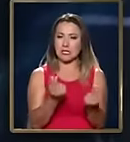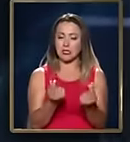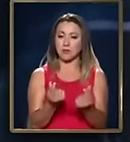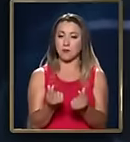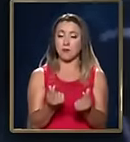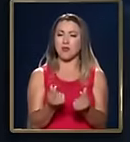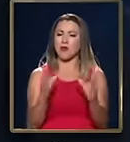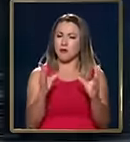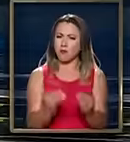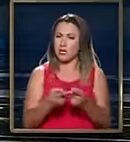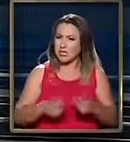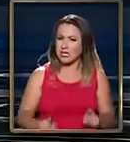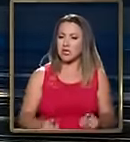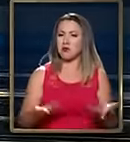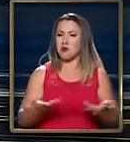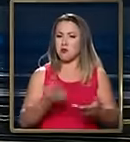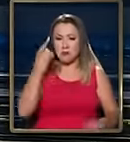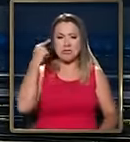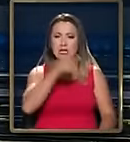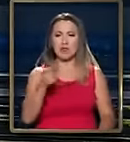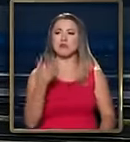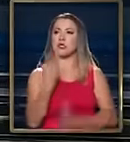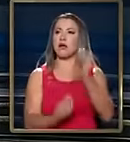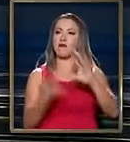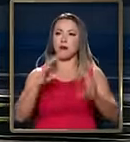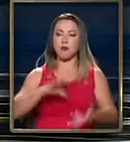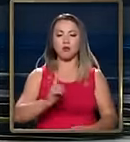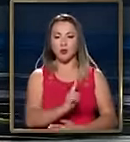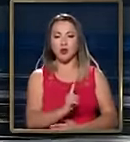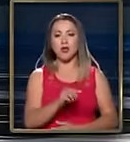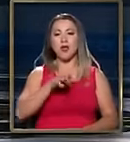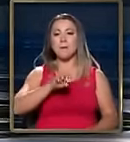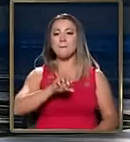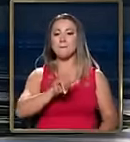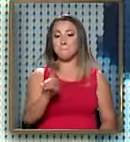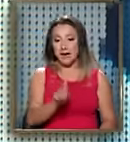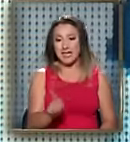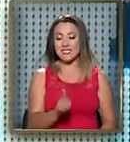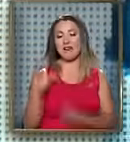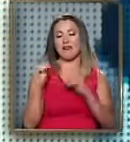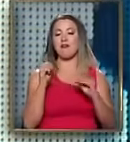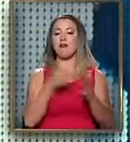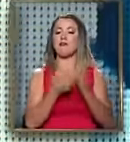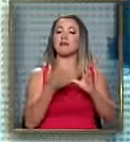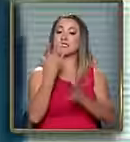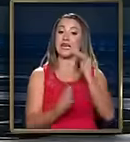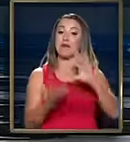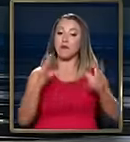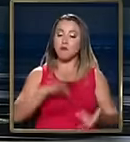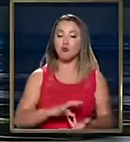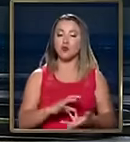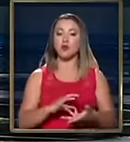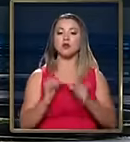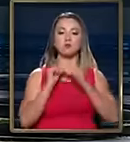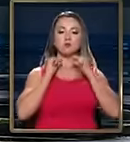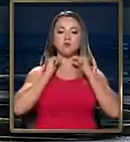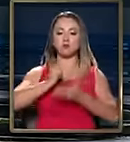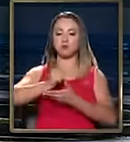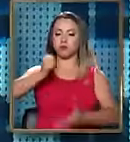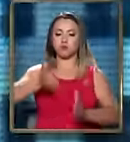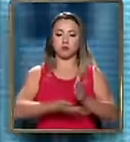Pero era tan distinto. ¿Cómo vine a creer? Porque, mira, los mayas, allá, por ejemplo, ¿quién hablaba en los fines del mundo? Eran unos monjes muy bien vestidos, de